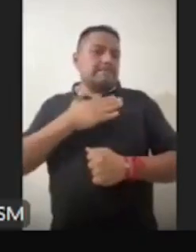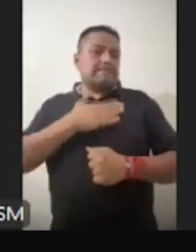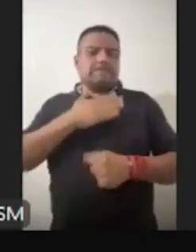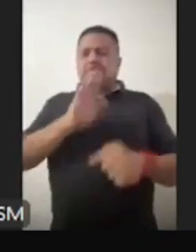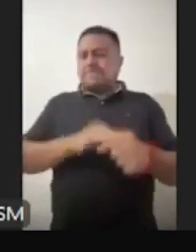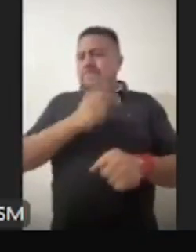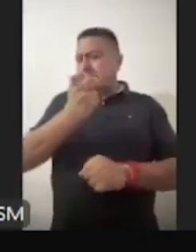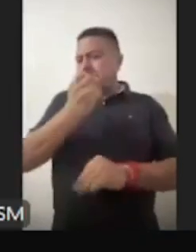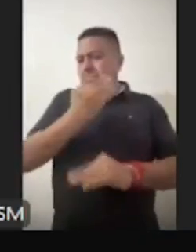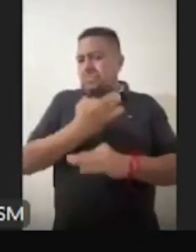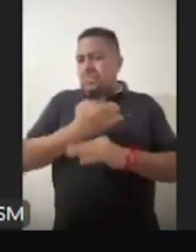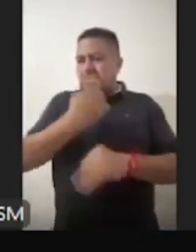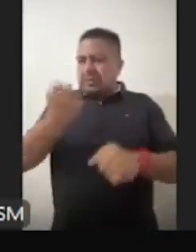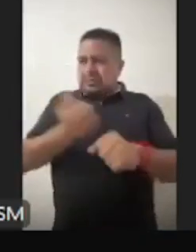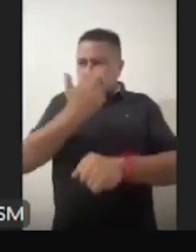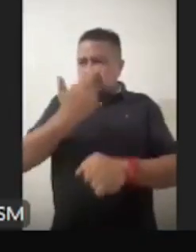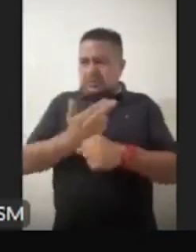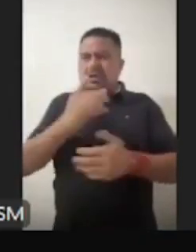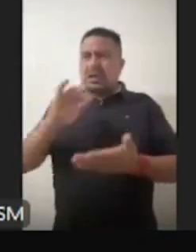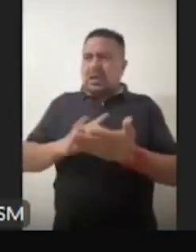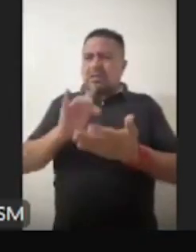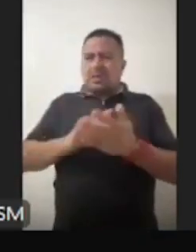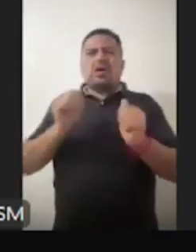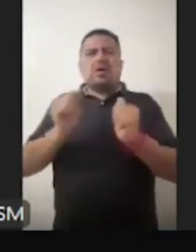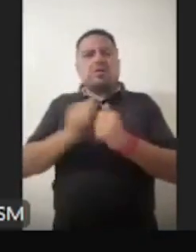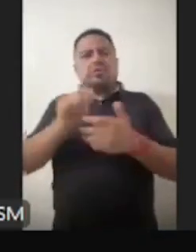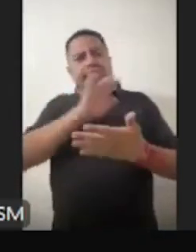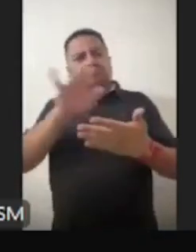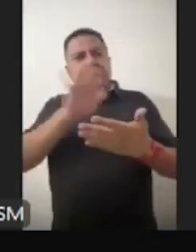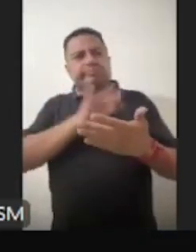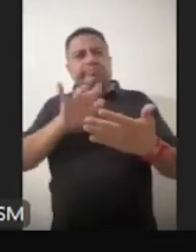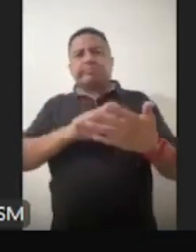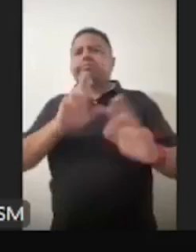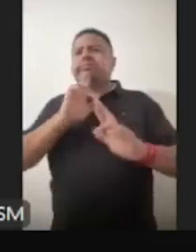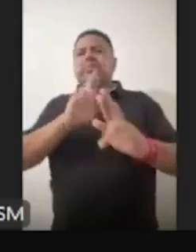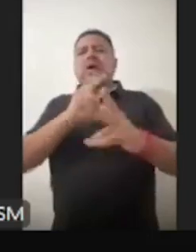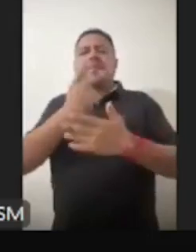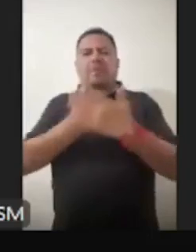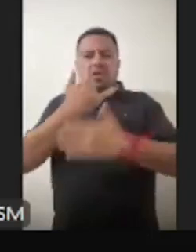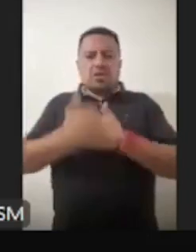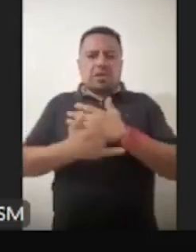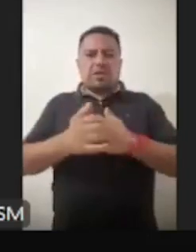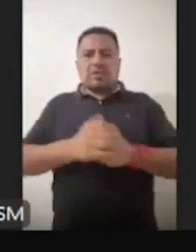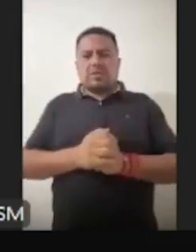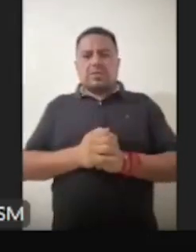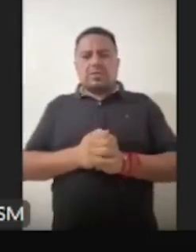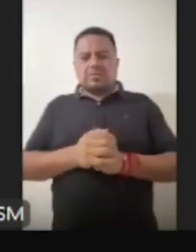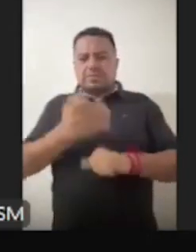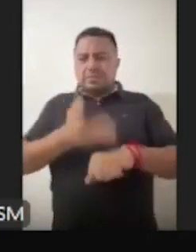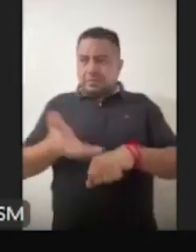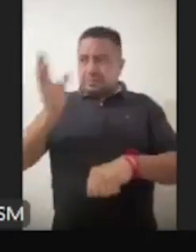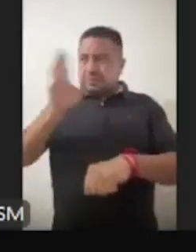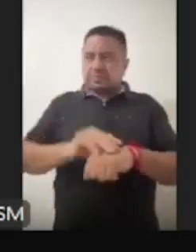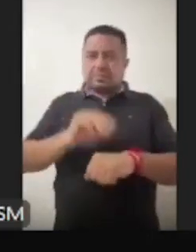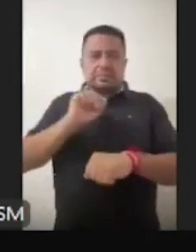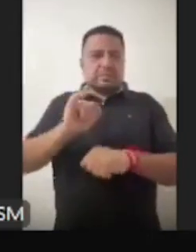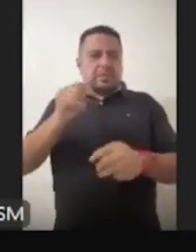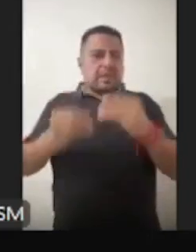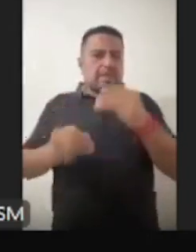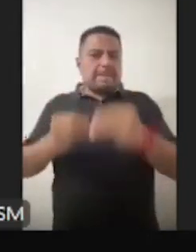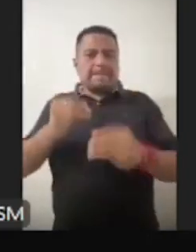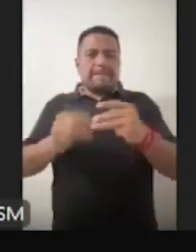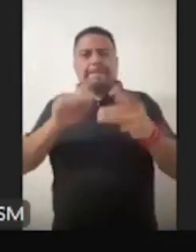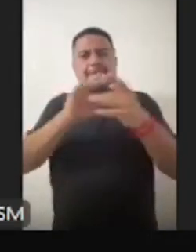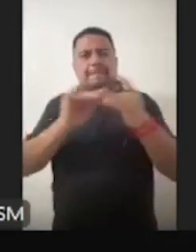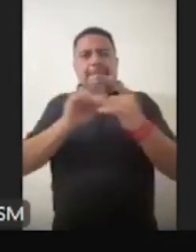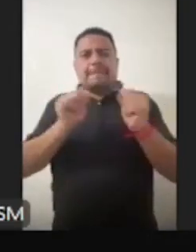le solicito, secretario, nos apoye con la cuenta y los resolutivos del proyecto. Con su autorización, magistrada, magistrado, doy cuenta con el